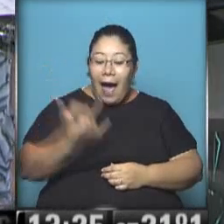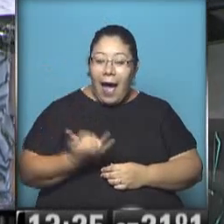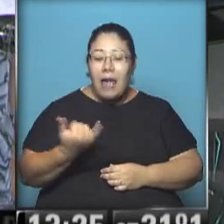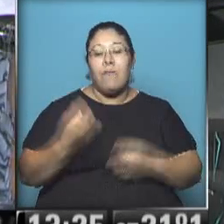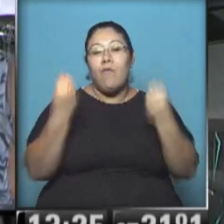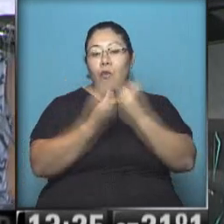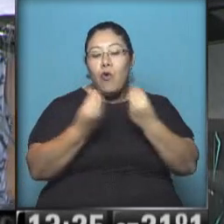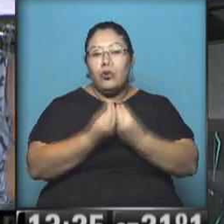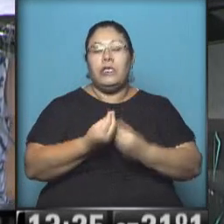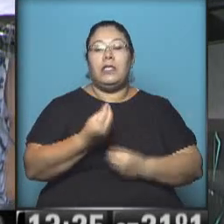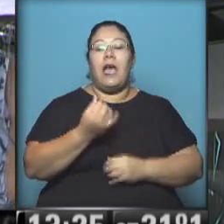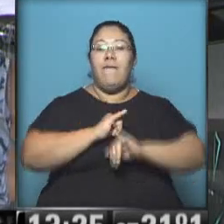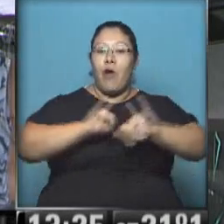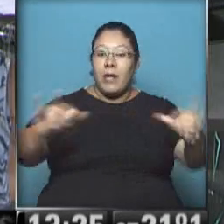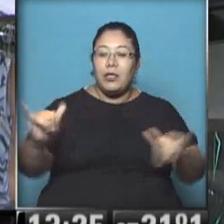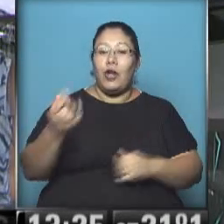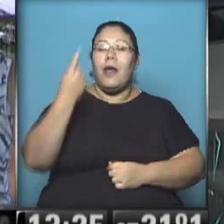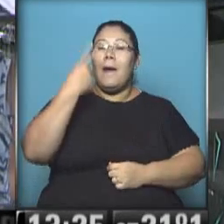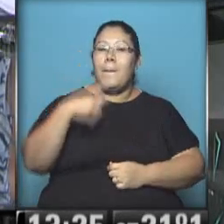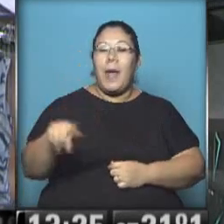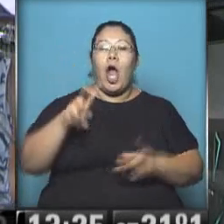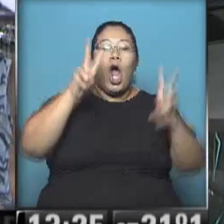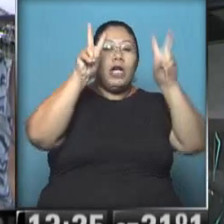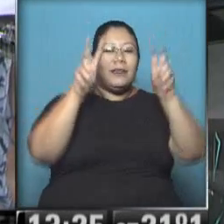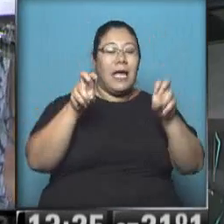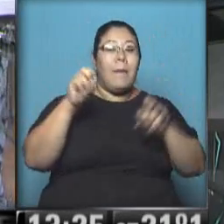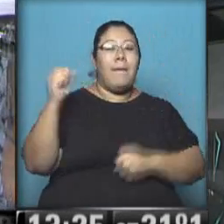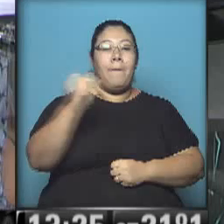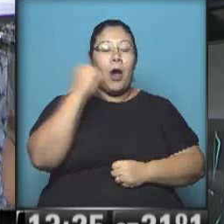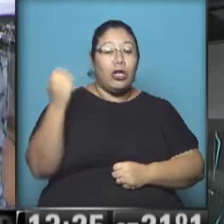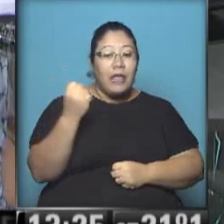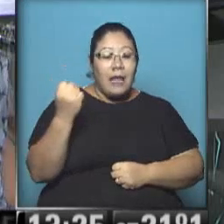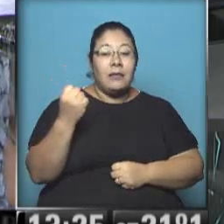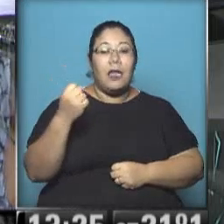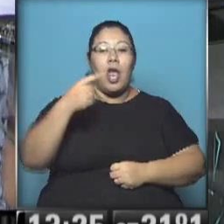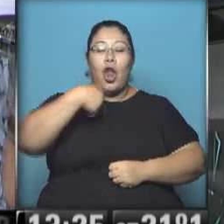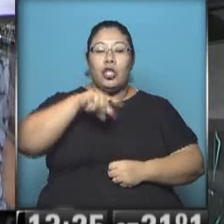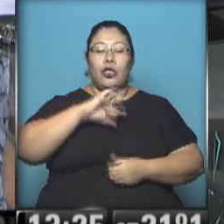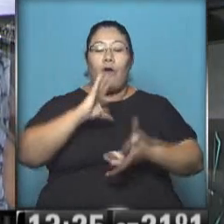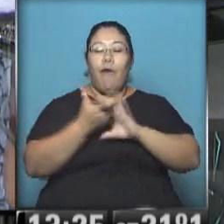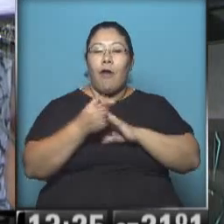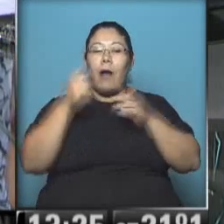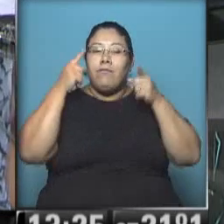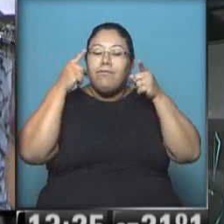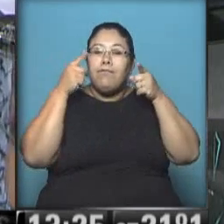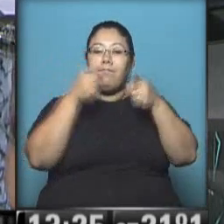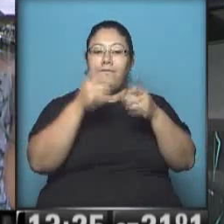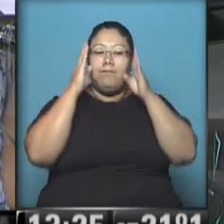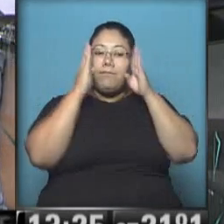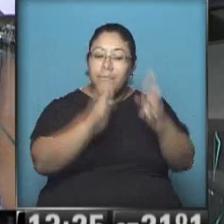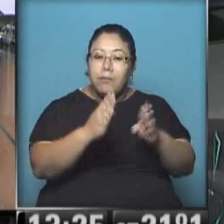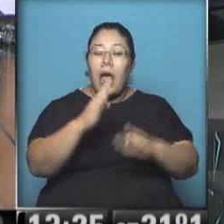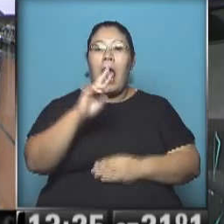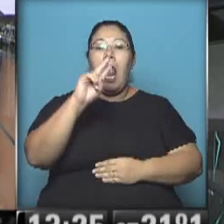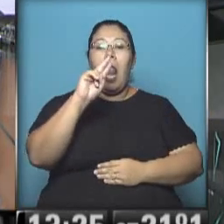muchísima información, pero hay un tema ampliamente destacado y es por eso que le hemos dado prioridad absoluta a la muerte